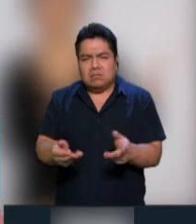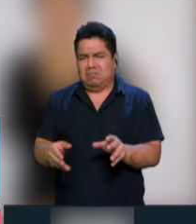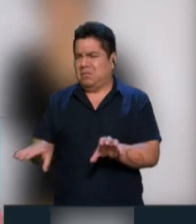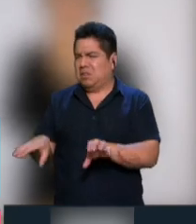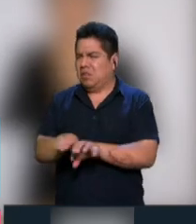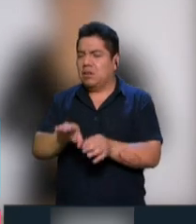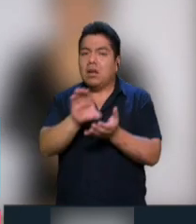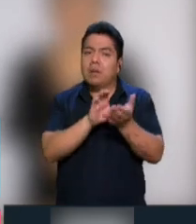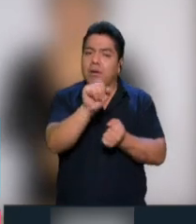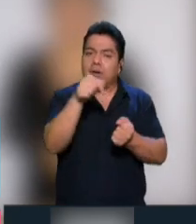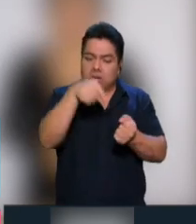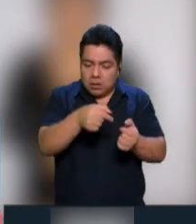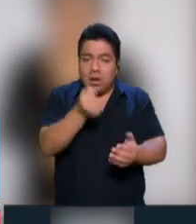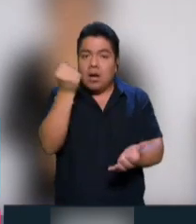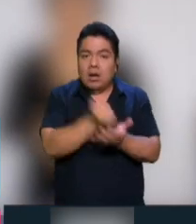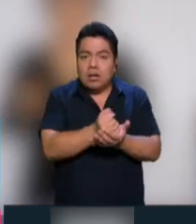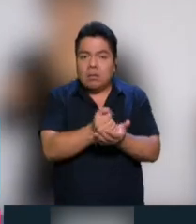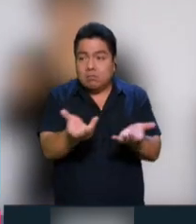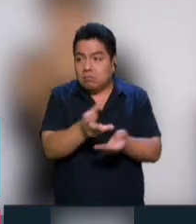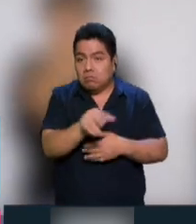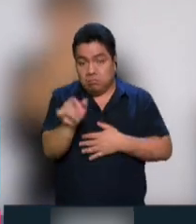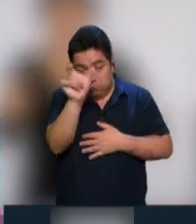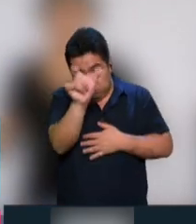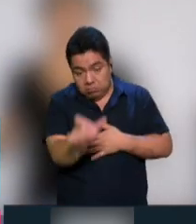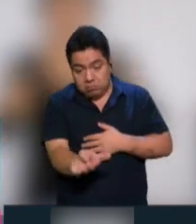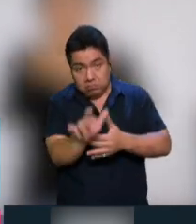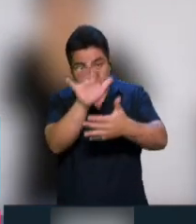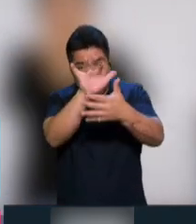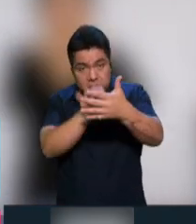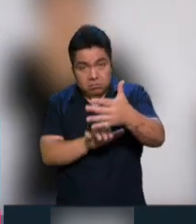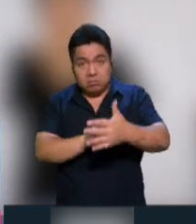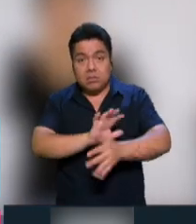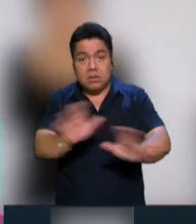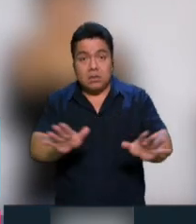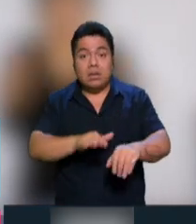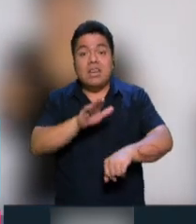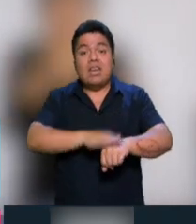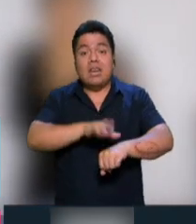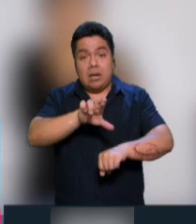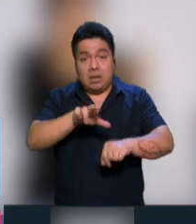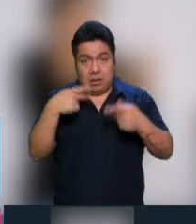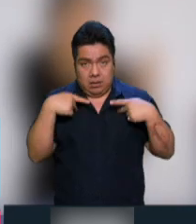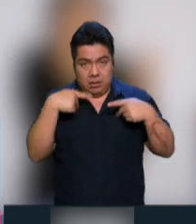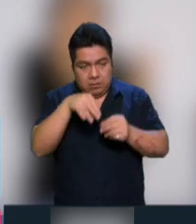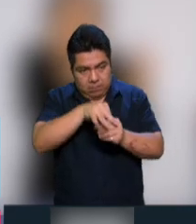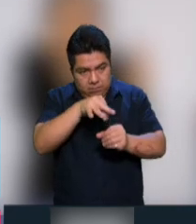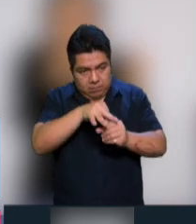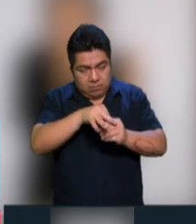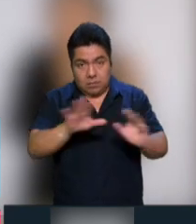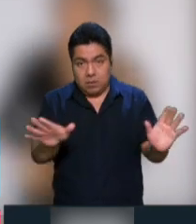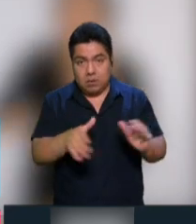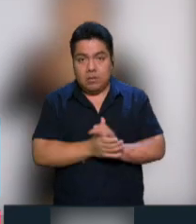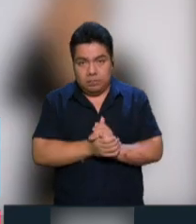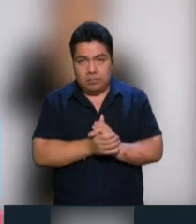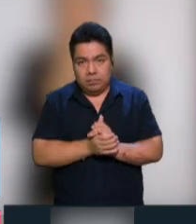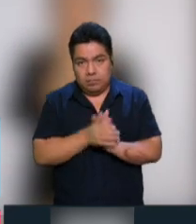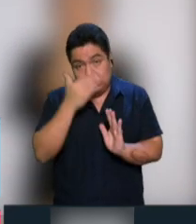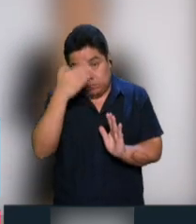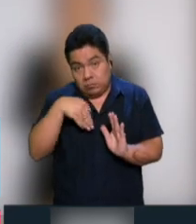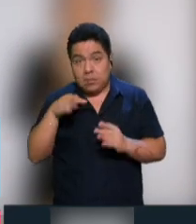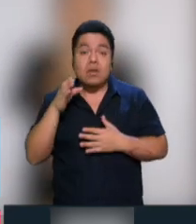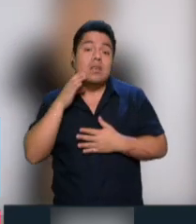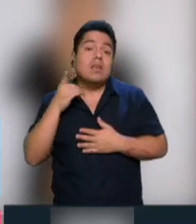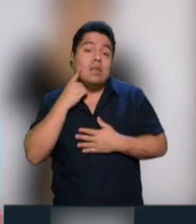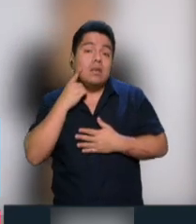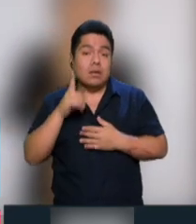declarado constitucional? Así, con la mayoría calificada de la